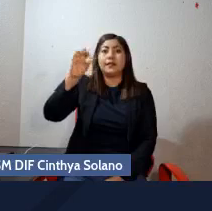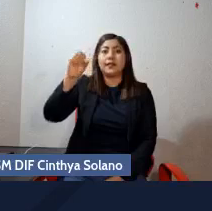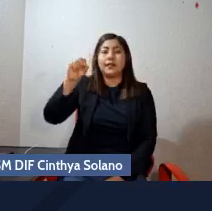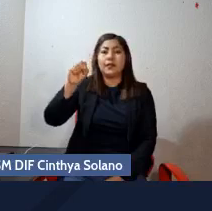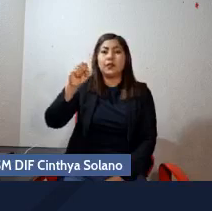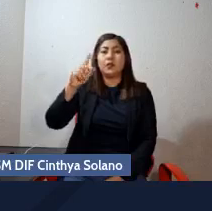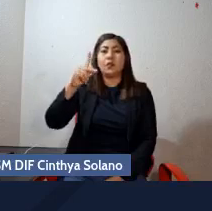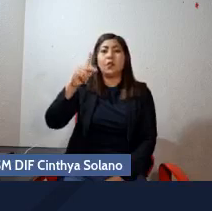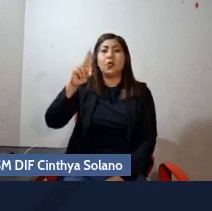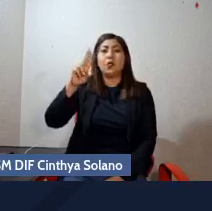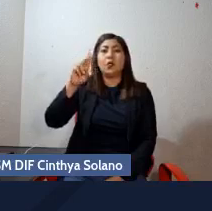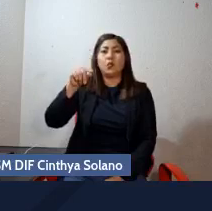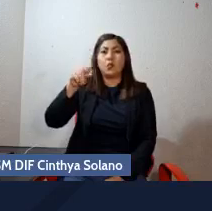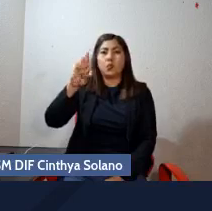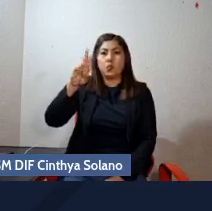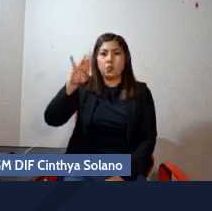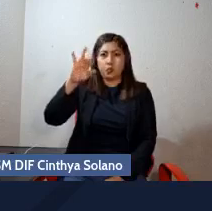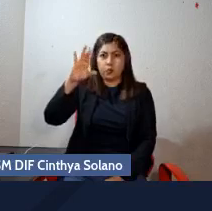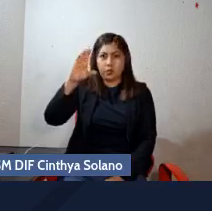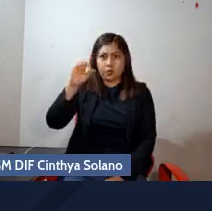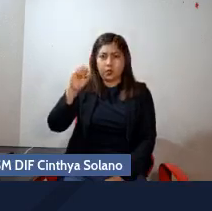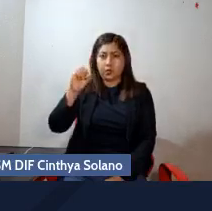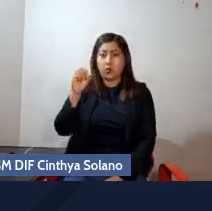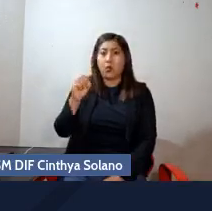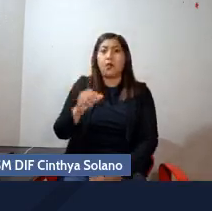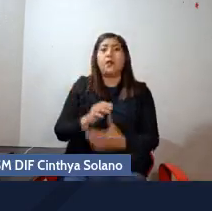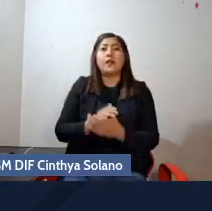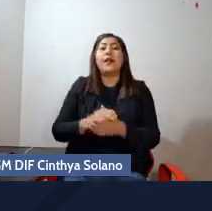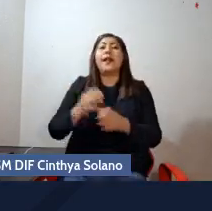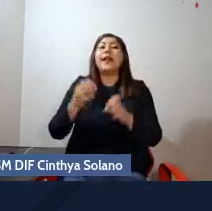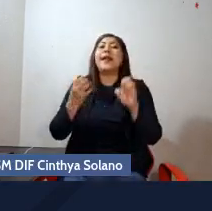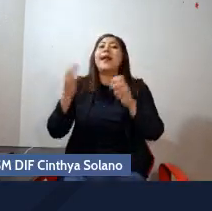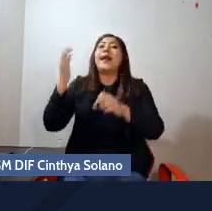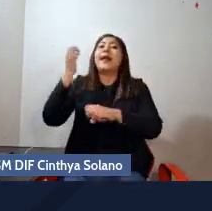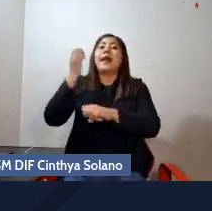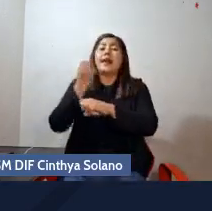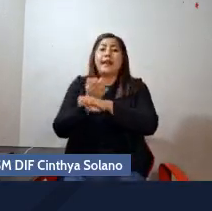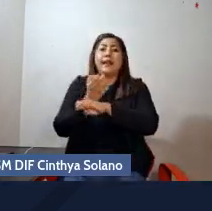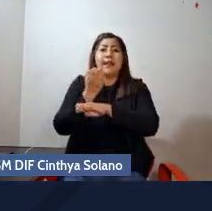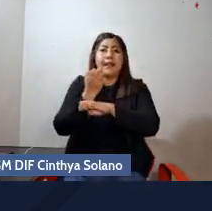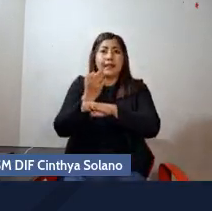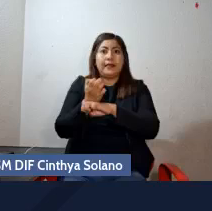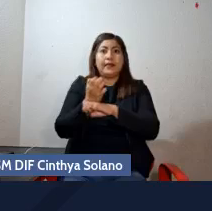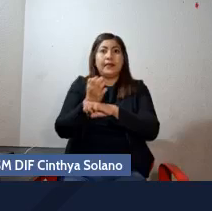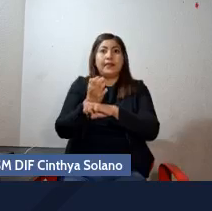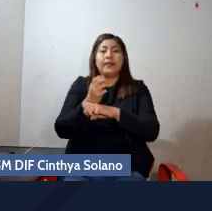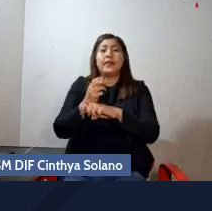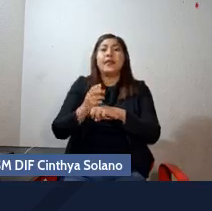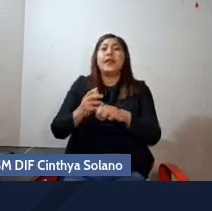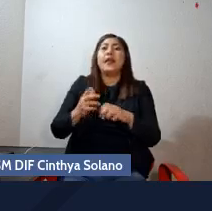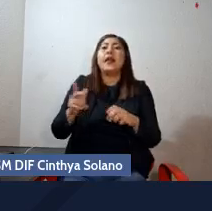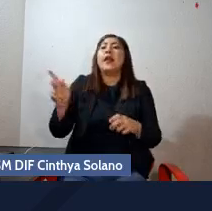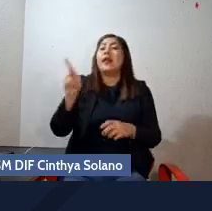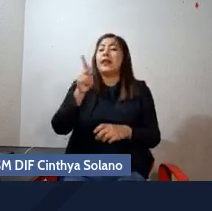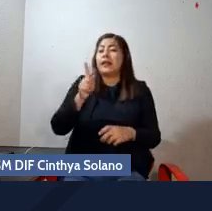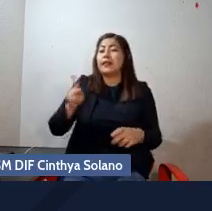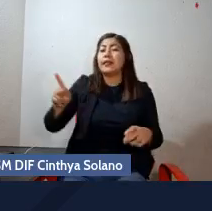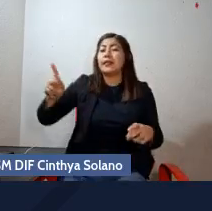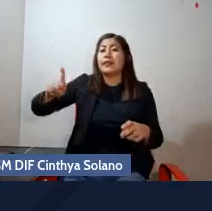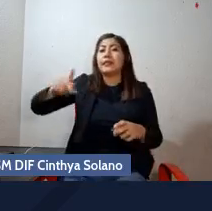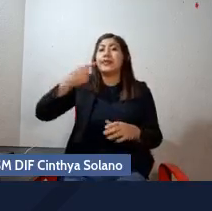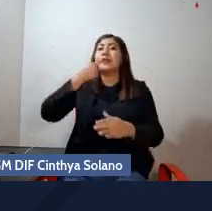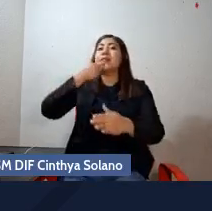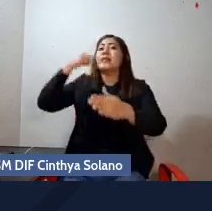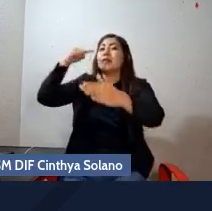cada uno de los ministerios públicos, de recibir la denuncia por un posible delito electoral. Ellos